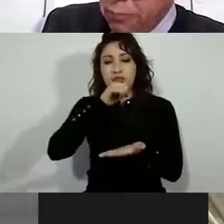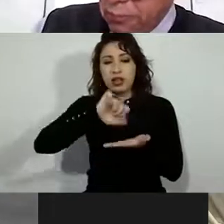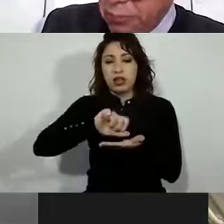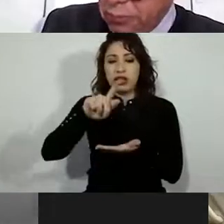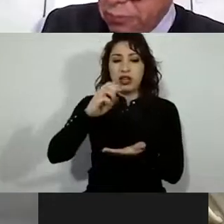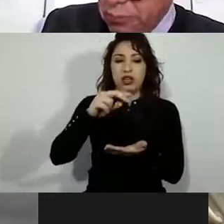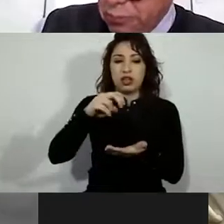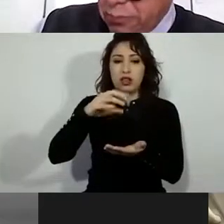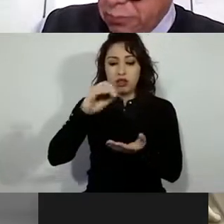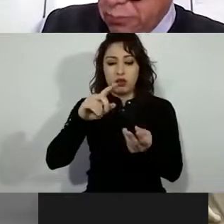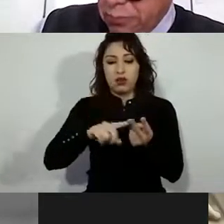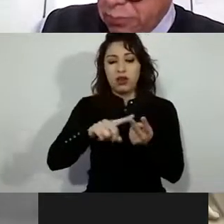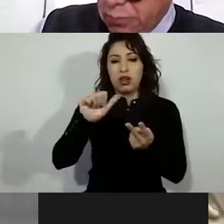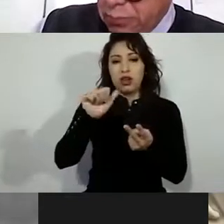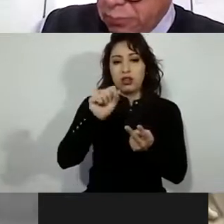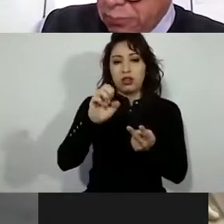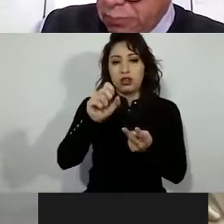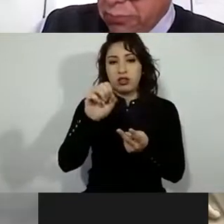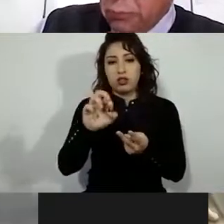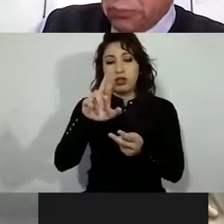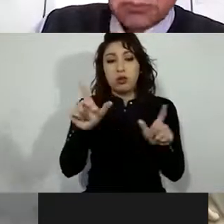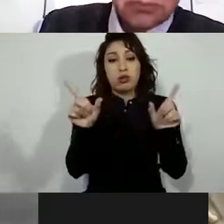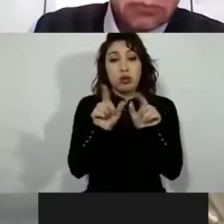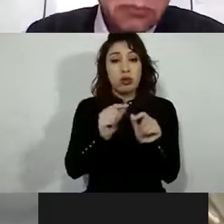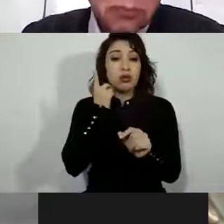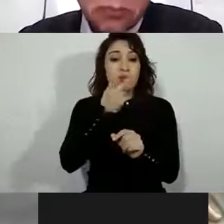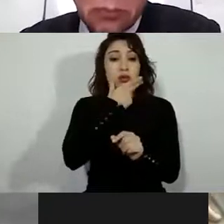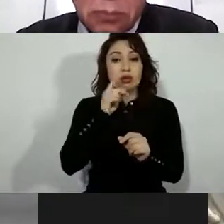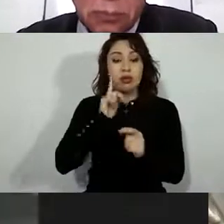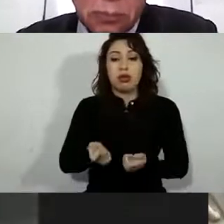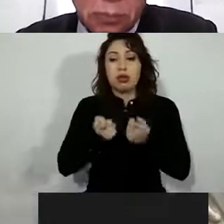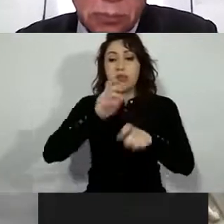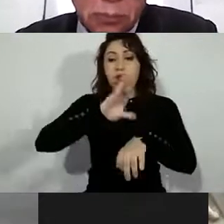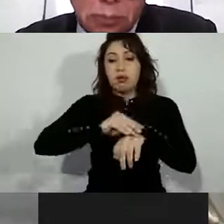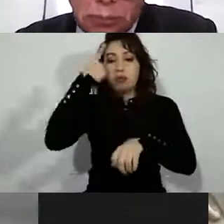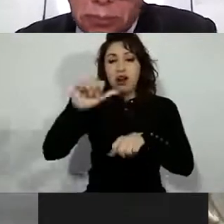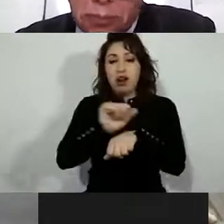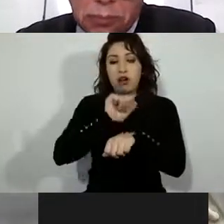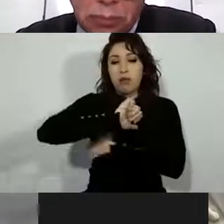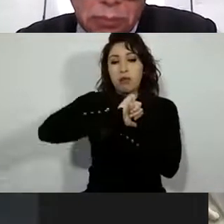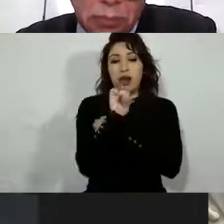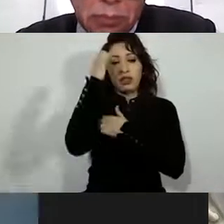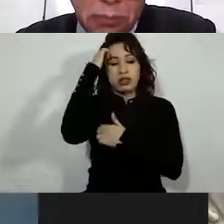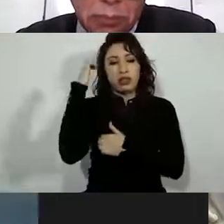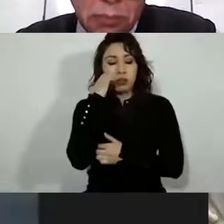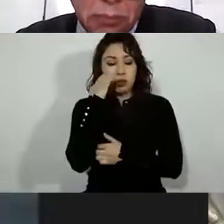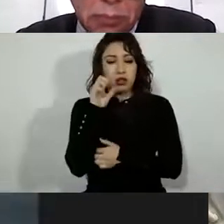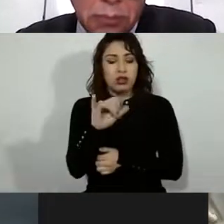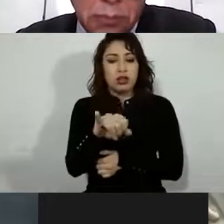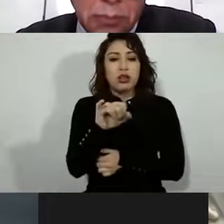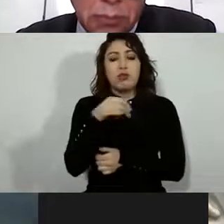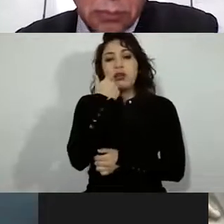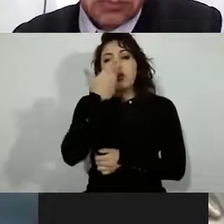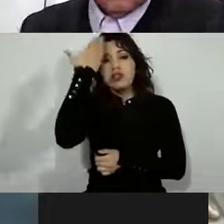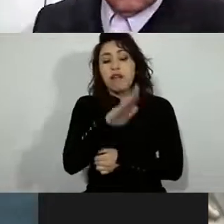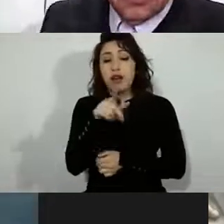asesores, renovando solo el de las y los diputados. Díganos qué ha sucedido con este ahorro, cuál fue el monto real de este ahorro.